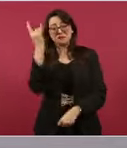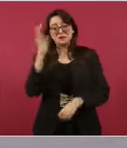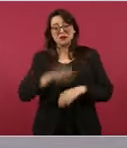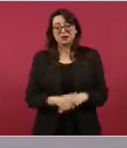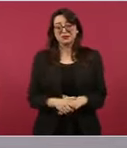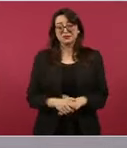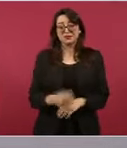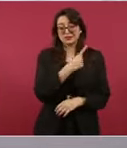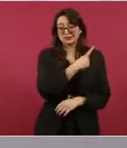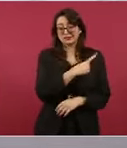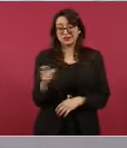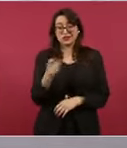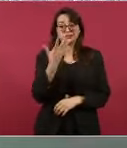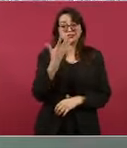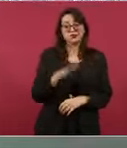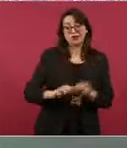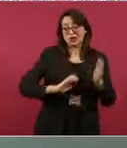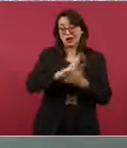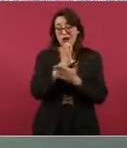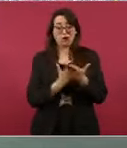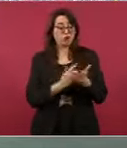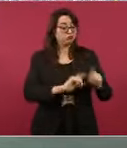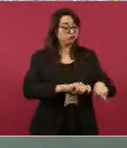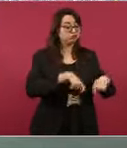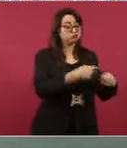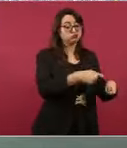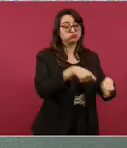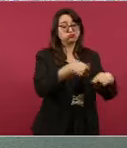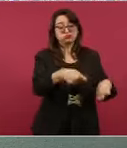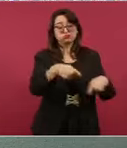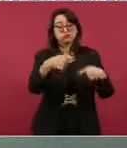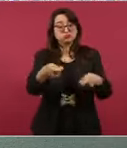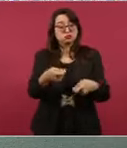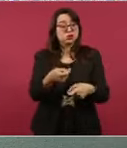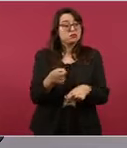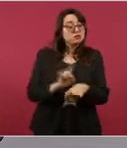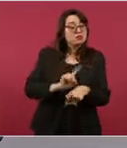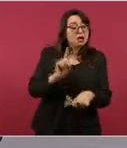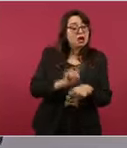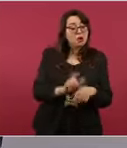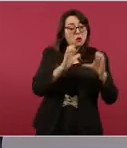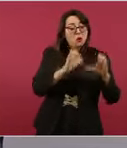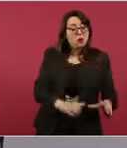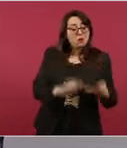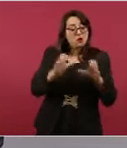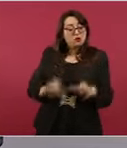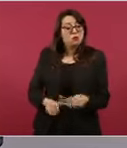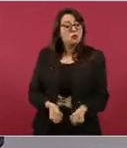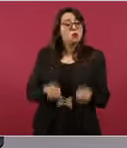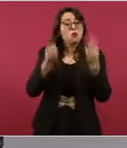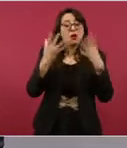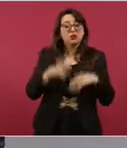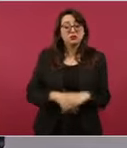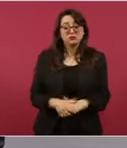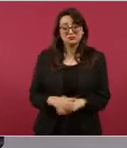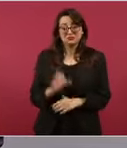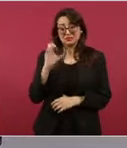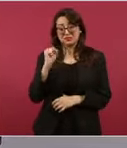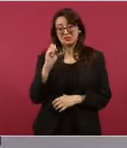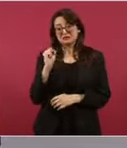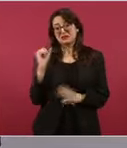y extranjeras solo aportan 60 mil barriles diarios, lo que significa